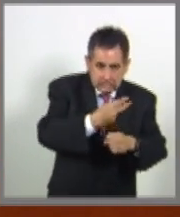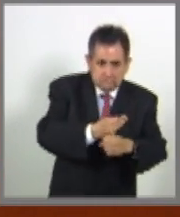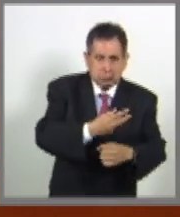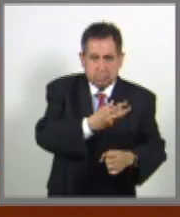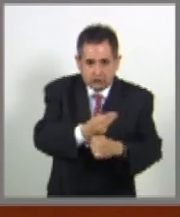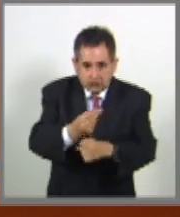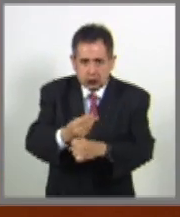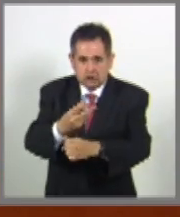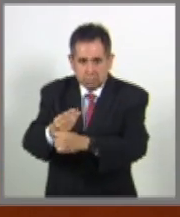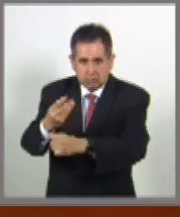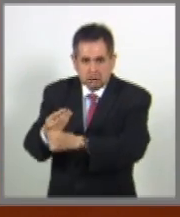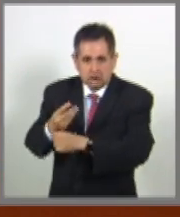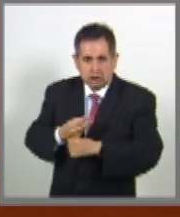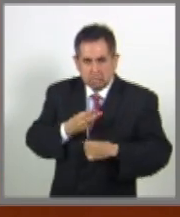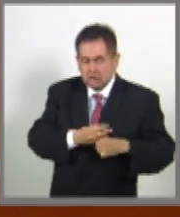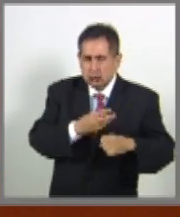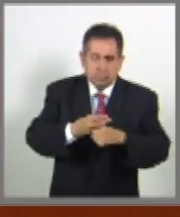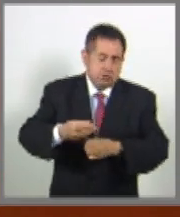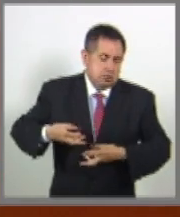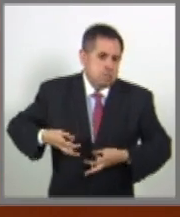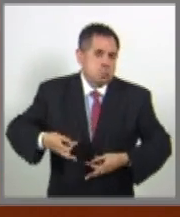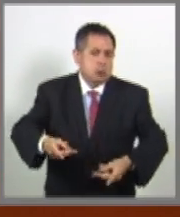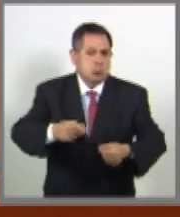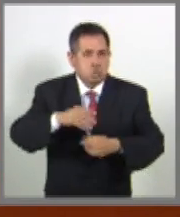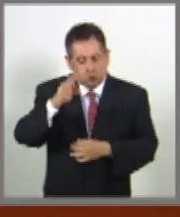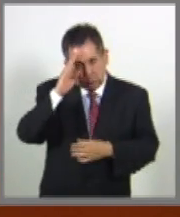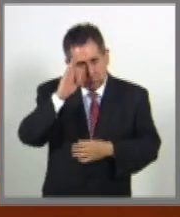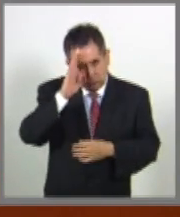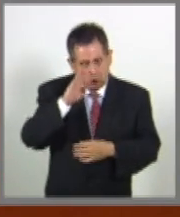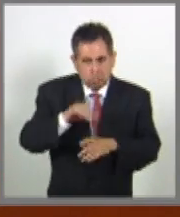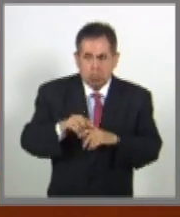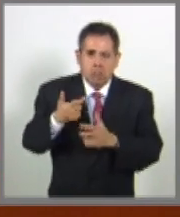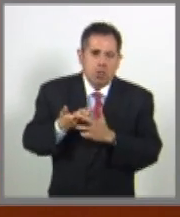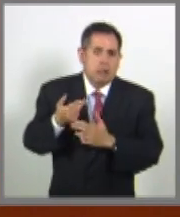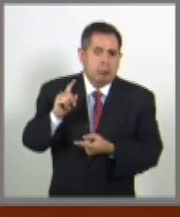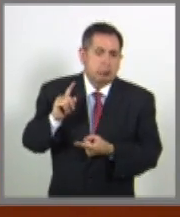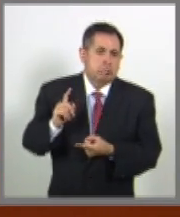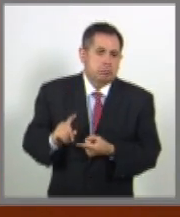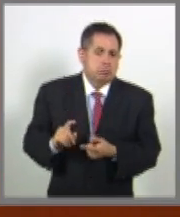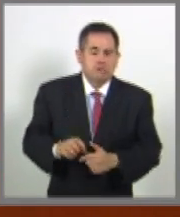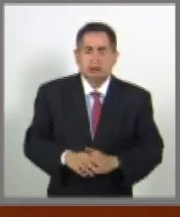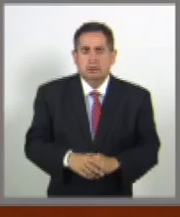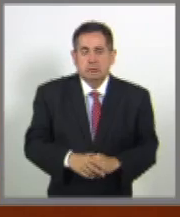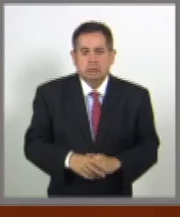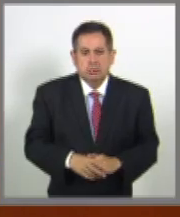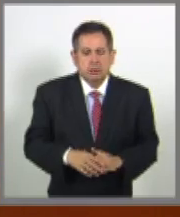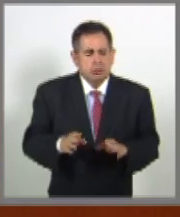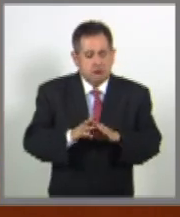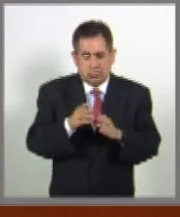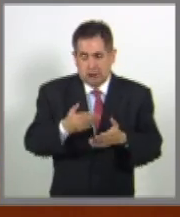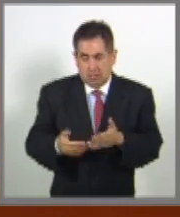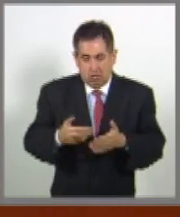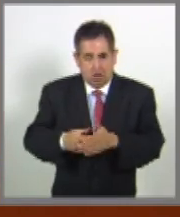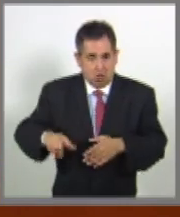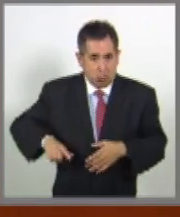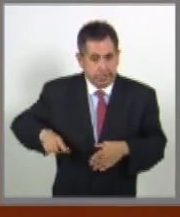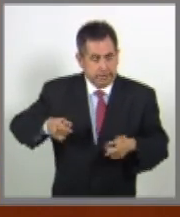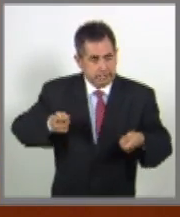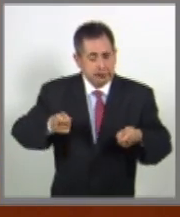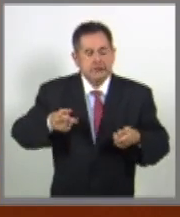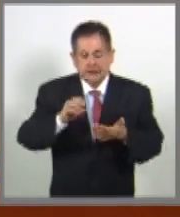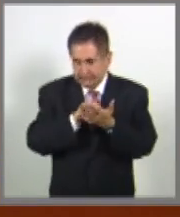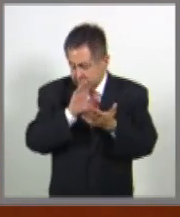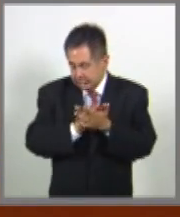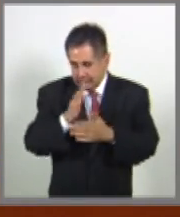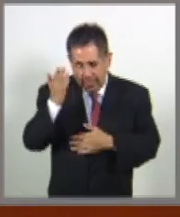dañados para la ordeña del mismo, lo que afecta directamente a las finanzas de esta empresa. La actual legislatura ya ha abordado